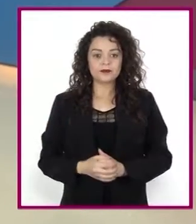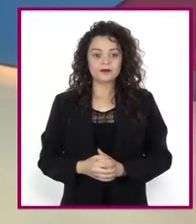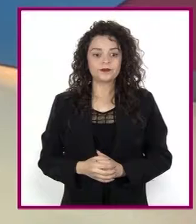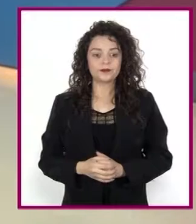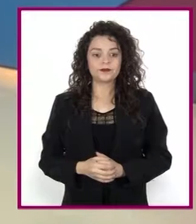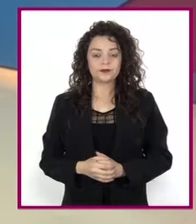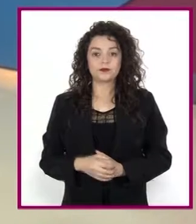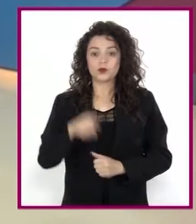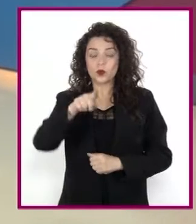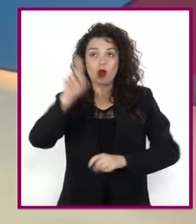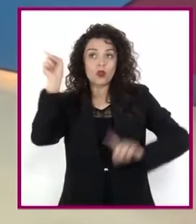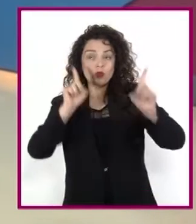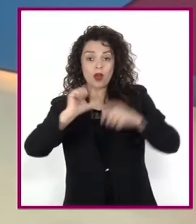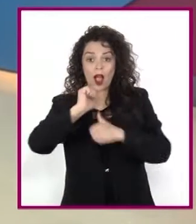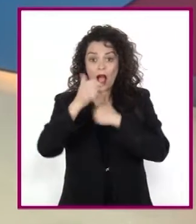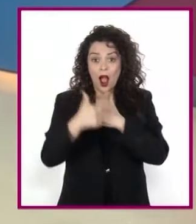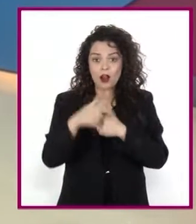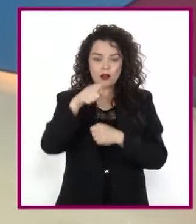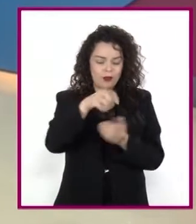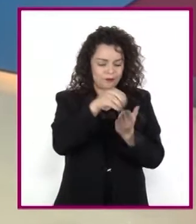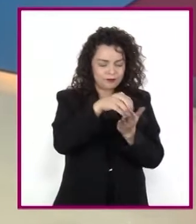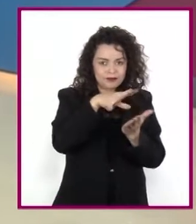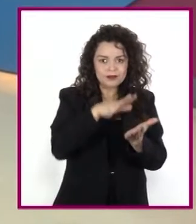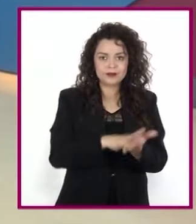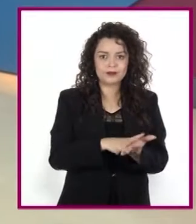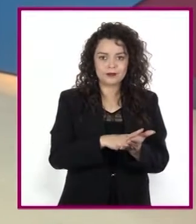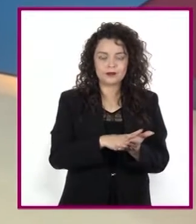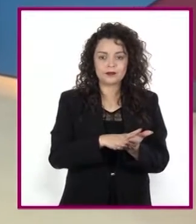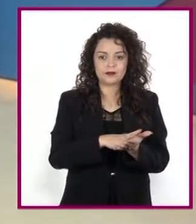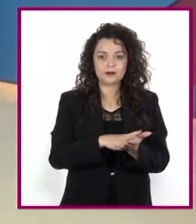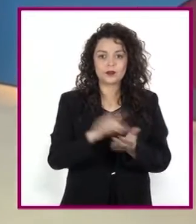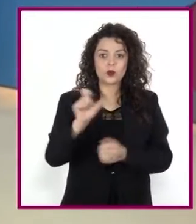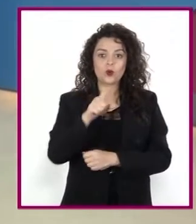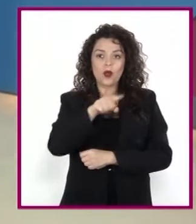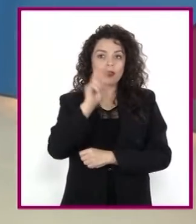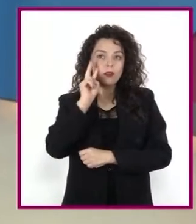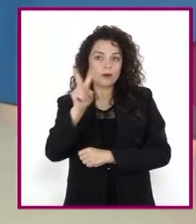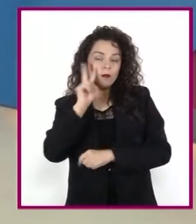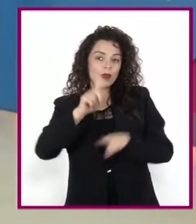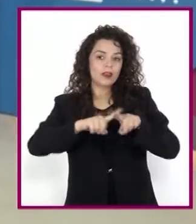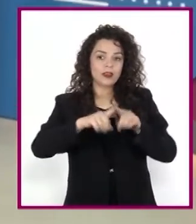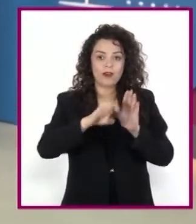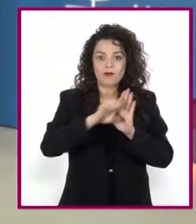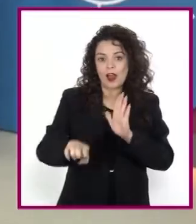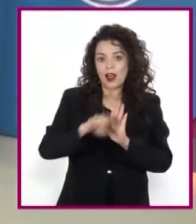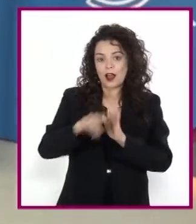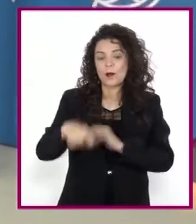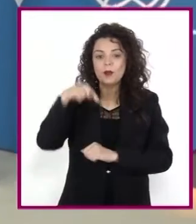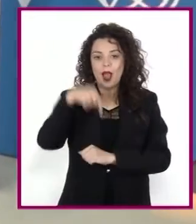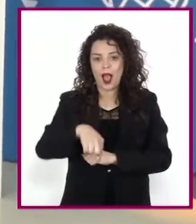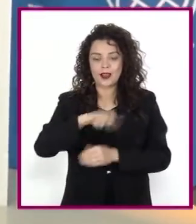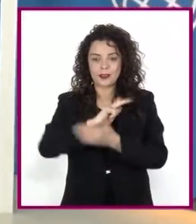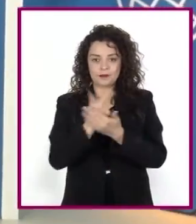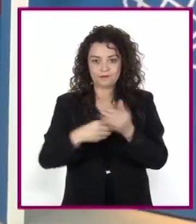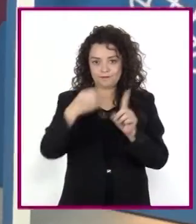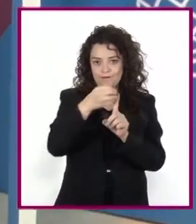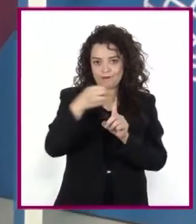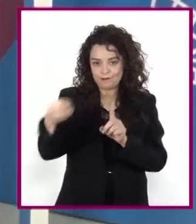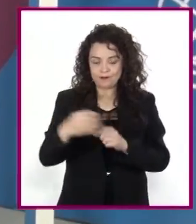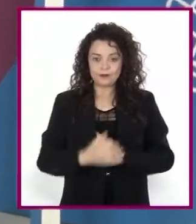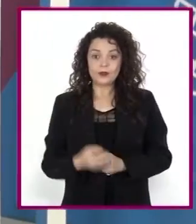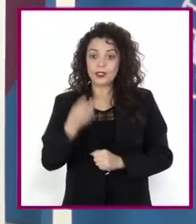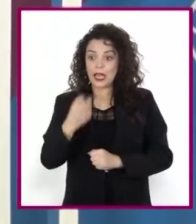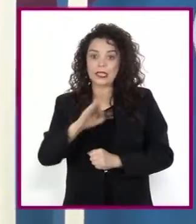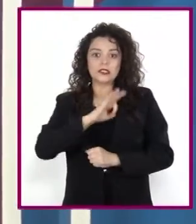Registren las dudas, inquietudes o dificultades que surjan en los dilemas ejemplificados en esta sesión. Estos les